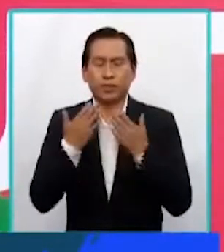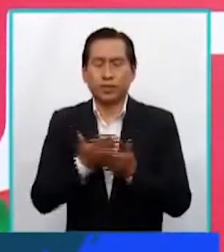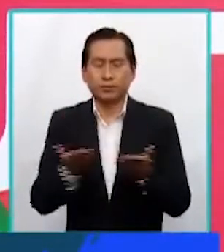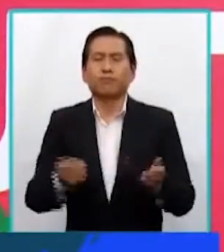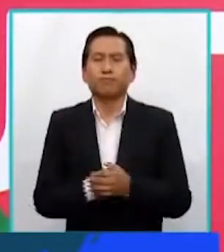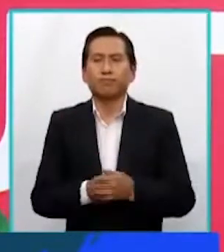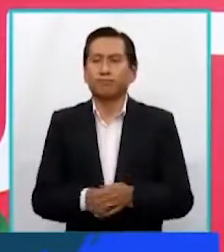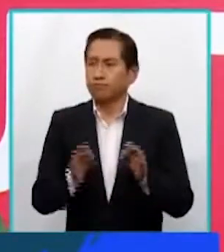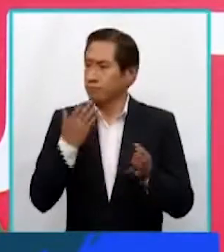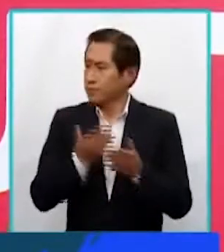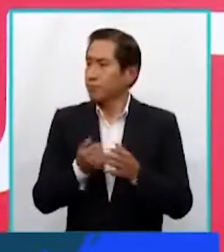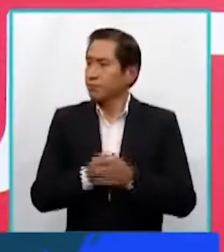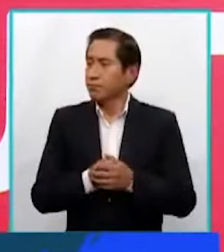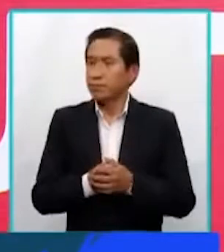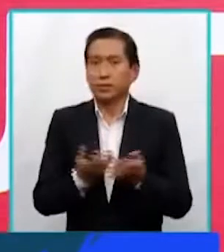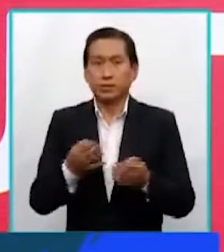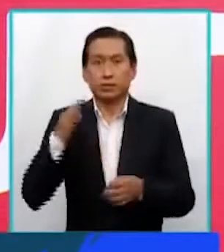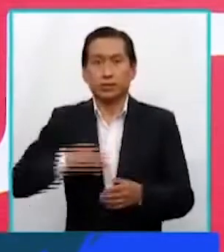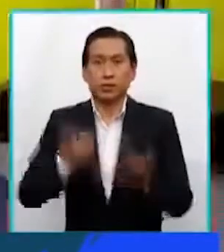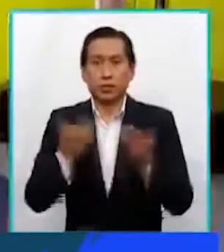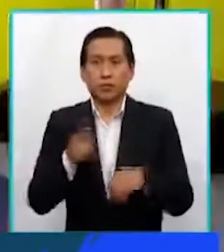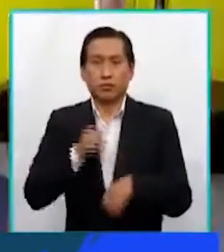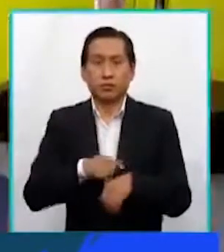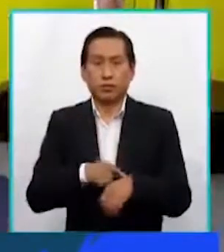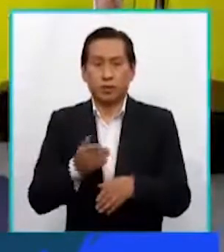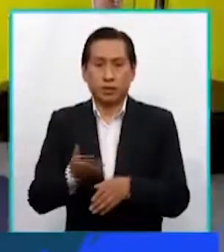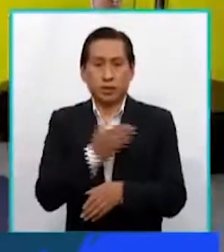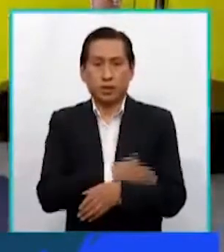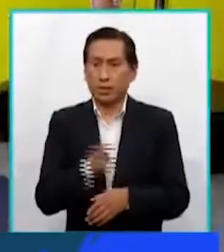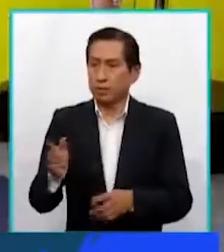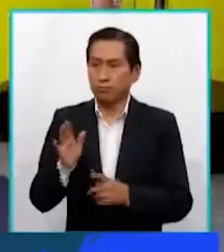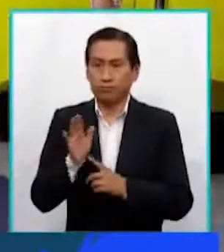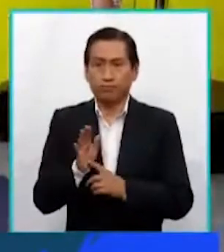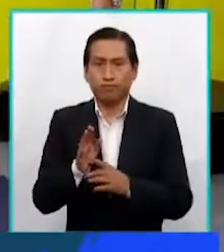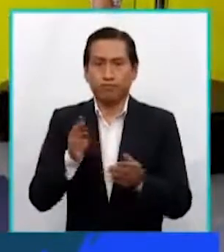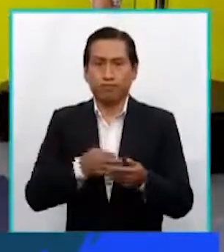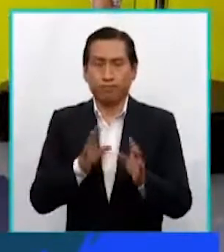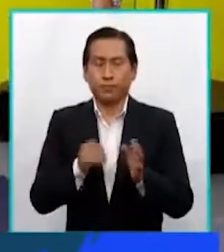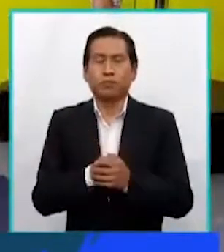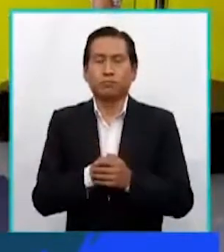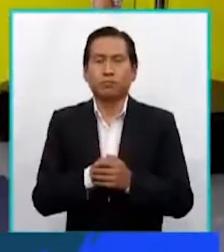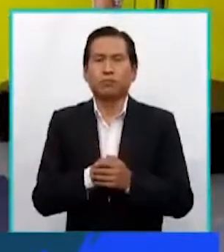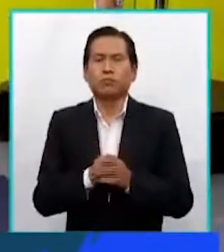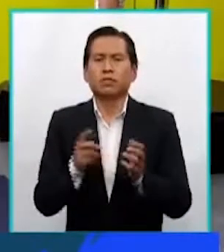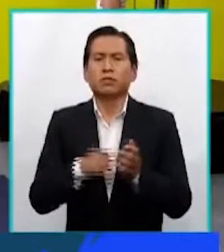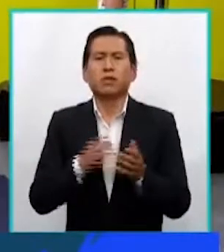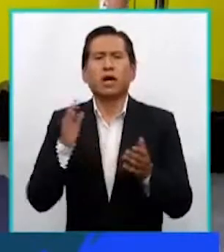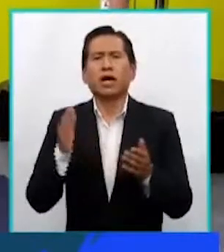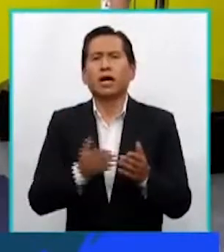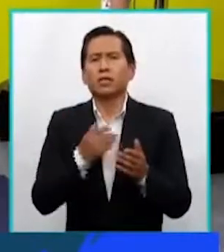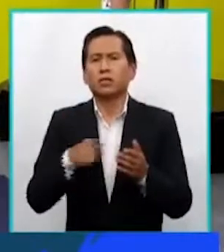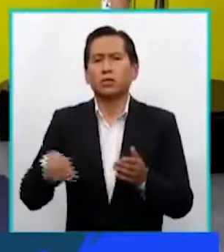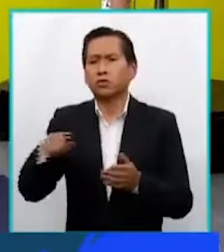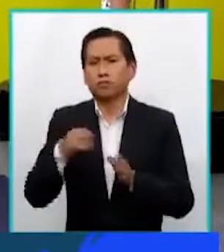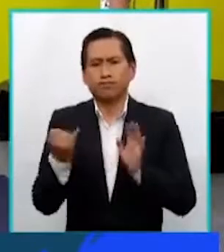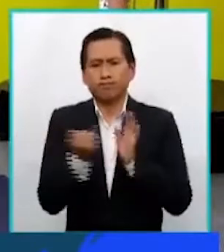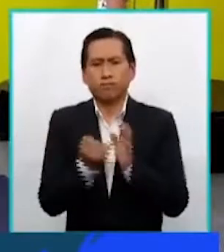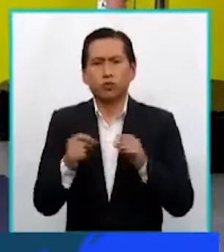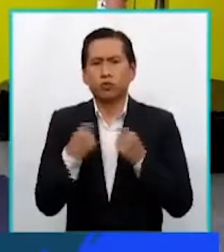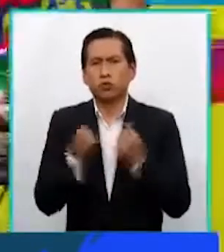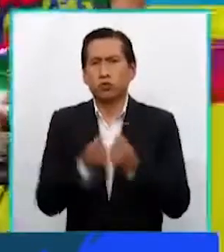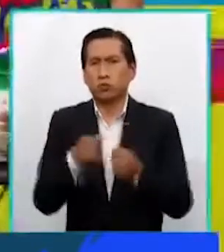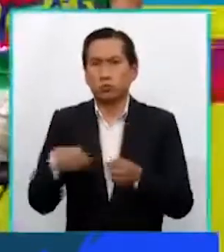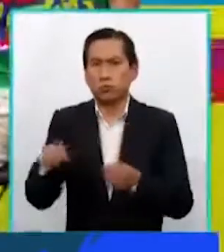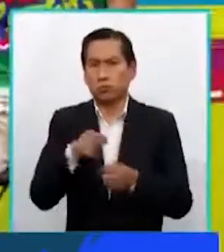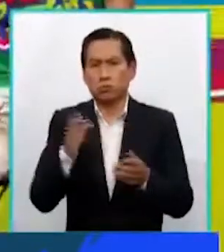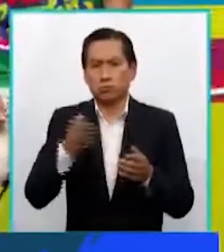a ustedes. Qué bien. Bueno, quiero aprovechar antes de irnos con el siguiente tema, hablar sobre las canciones que los identifican como grupo. Ustedes